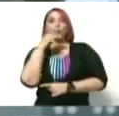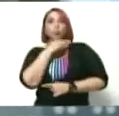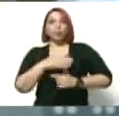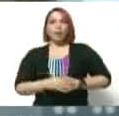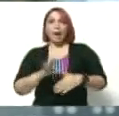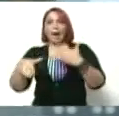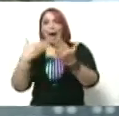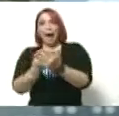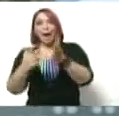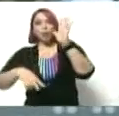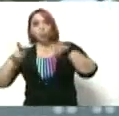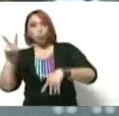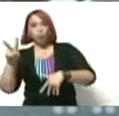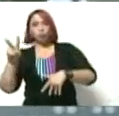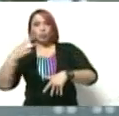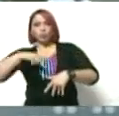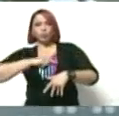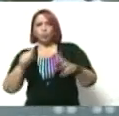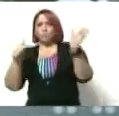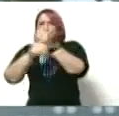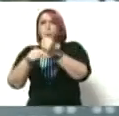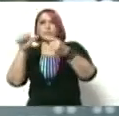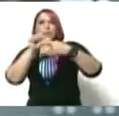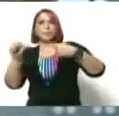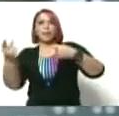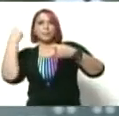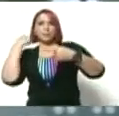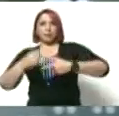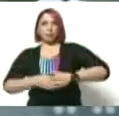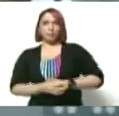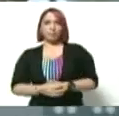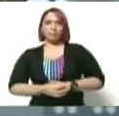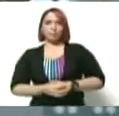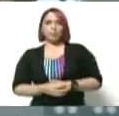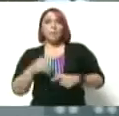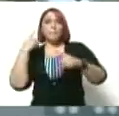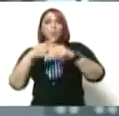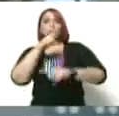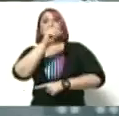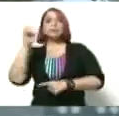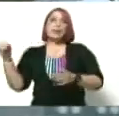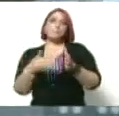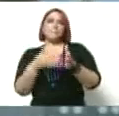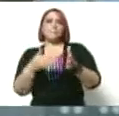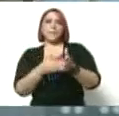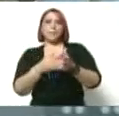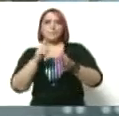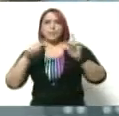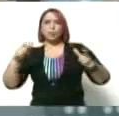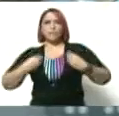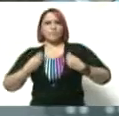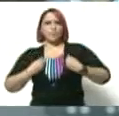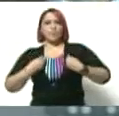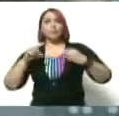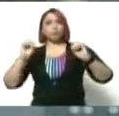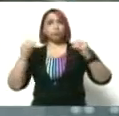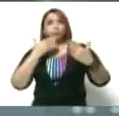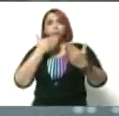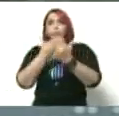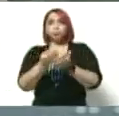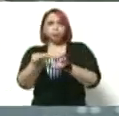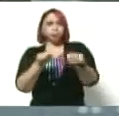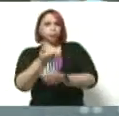12 casos que registramos la semana pasada por 100.000 habitantes esto se ha logrado gracias a la vacunación